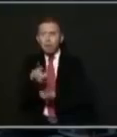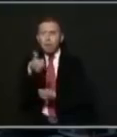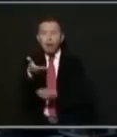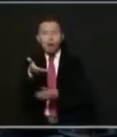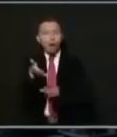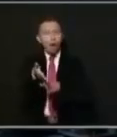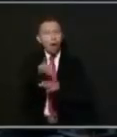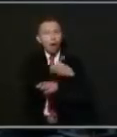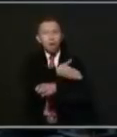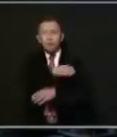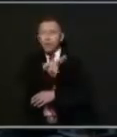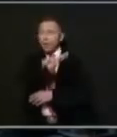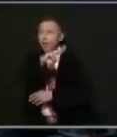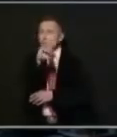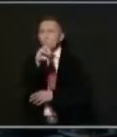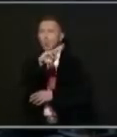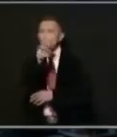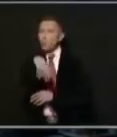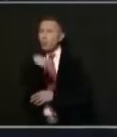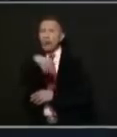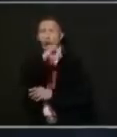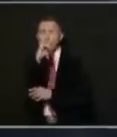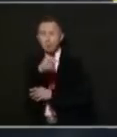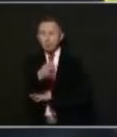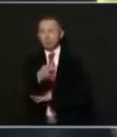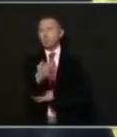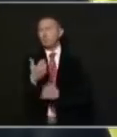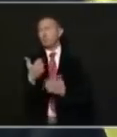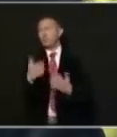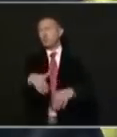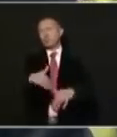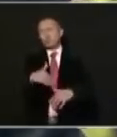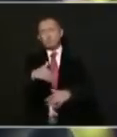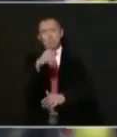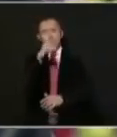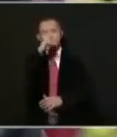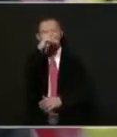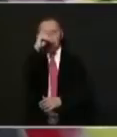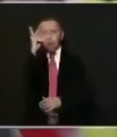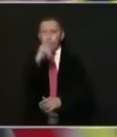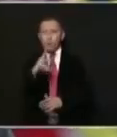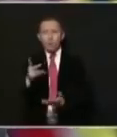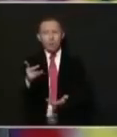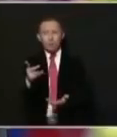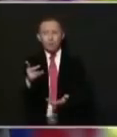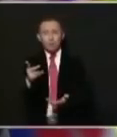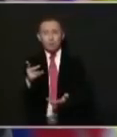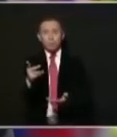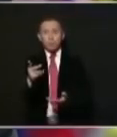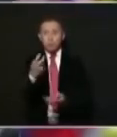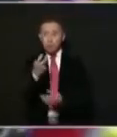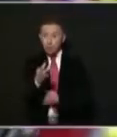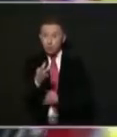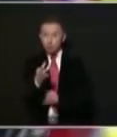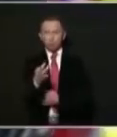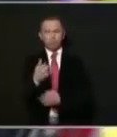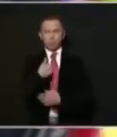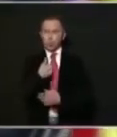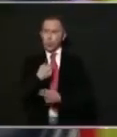en esta situación. Por eso, con urgencia,